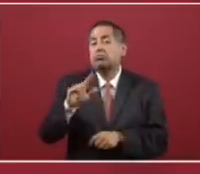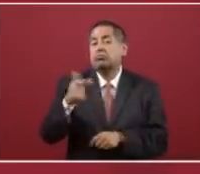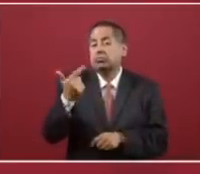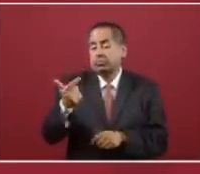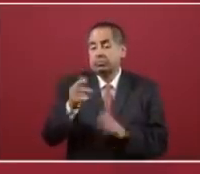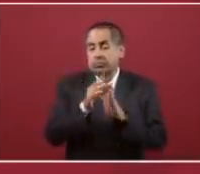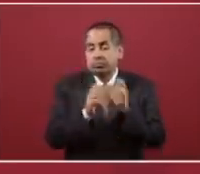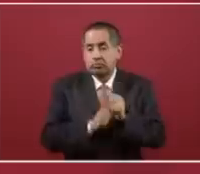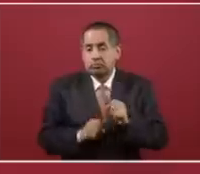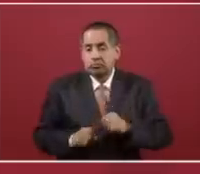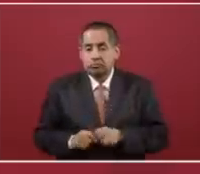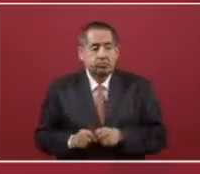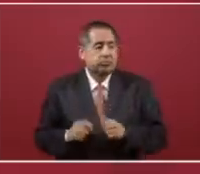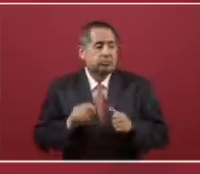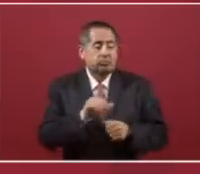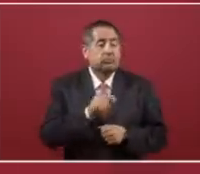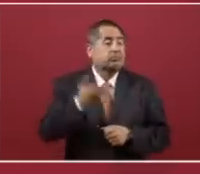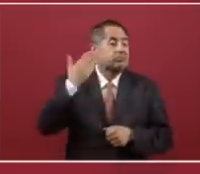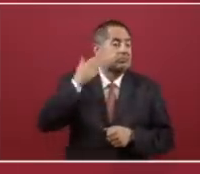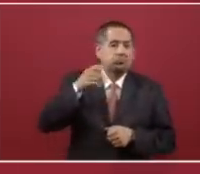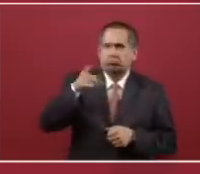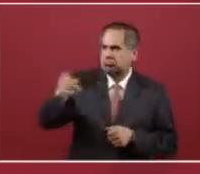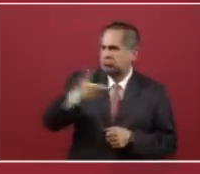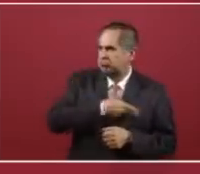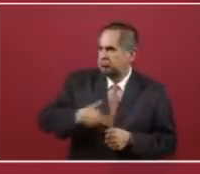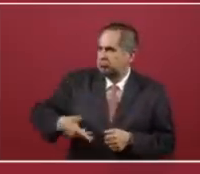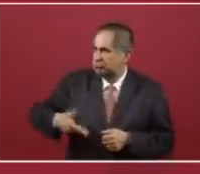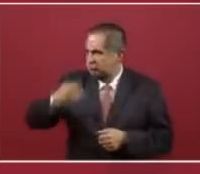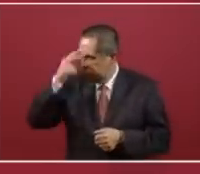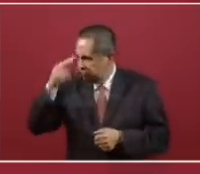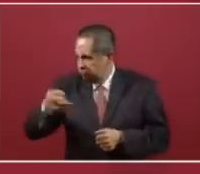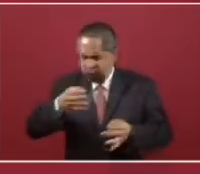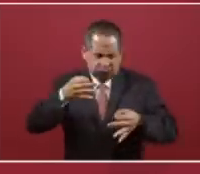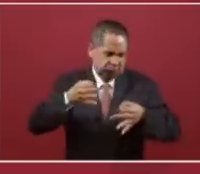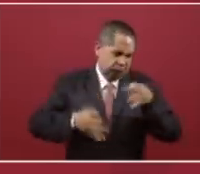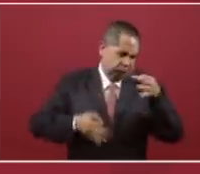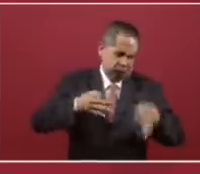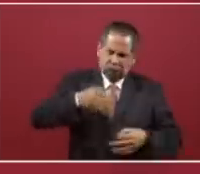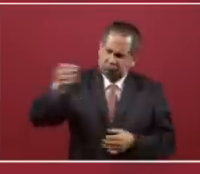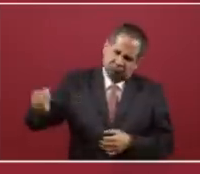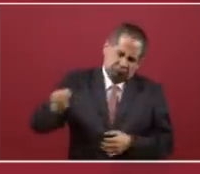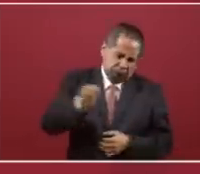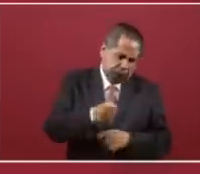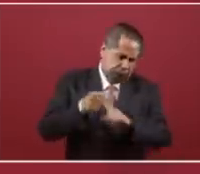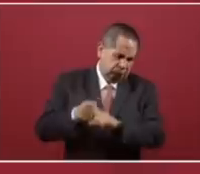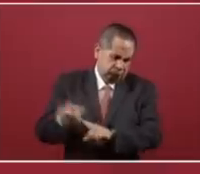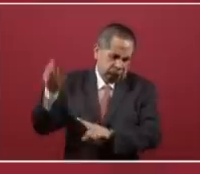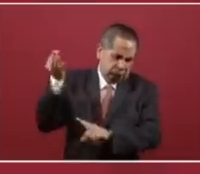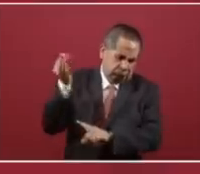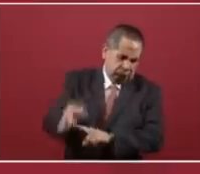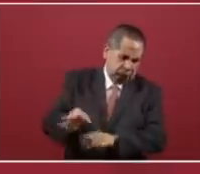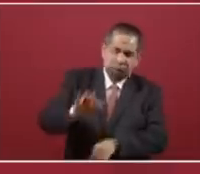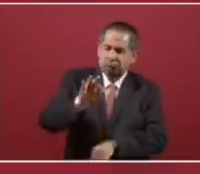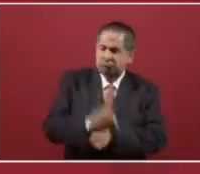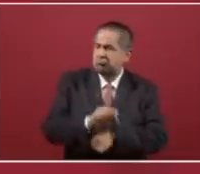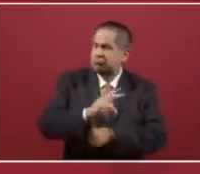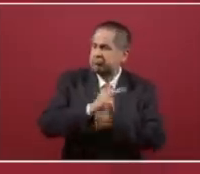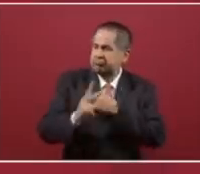se podía juzgar al presidente de la república por traición a la patria